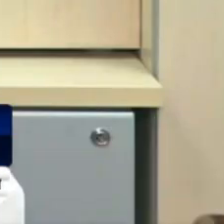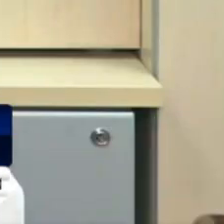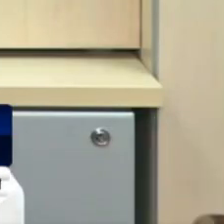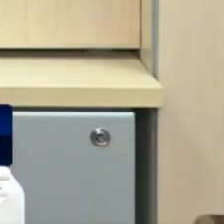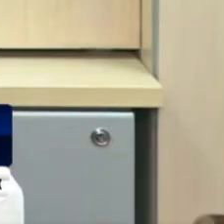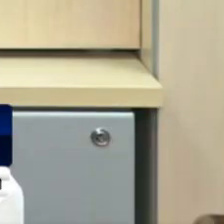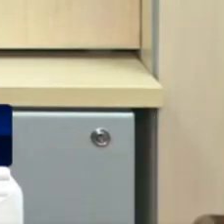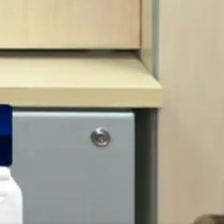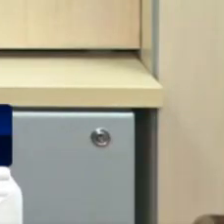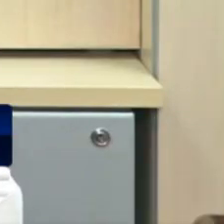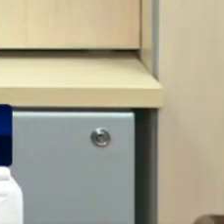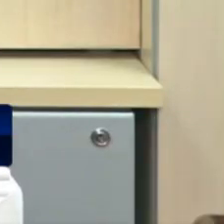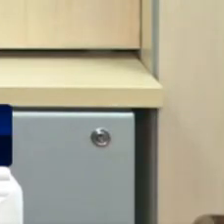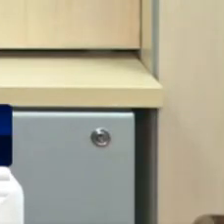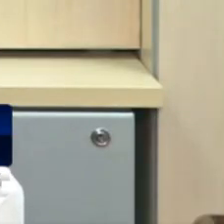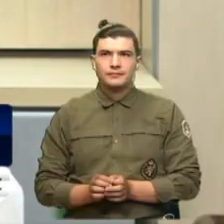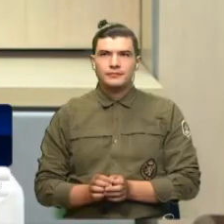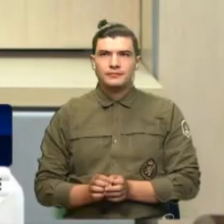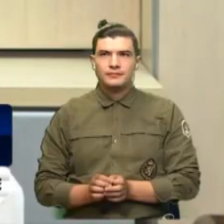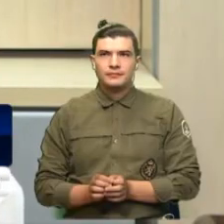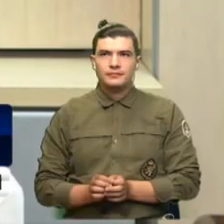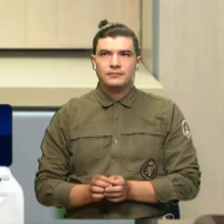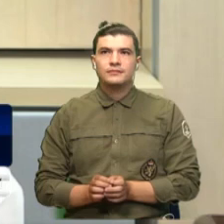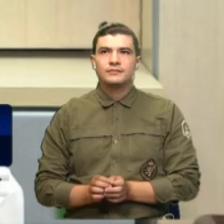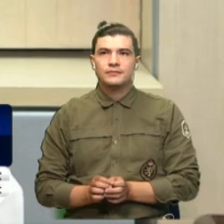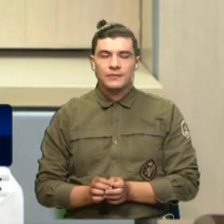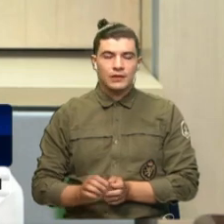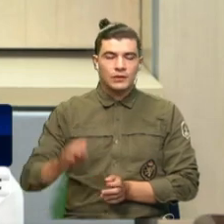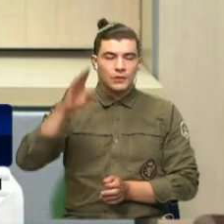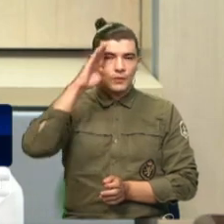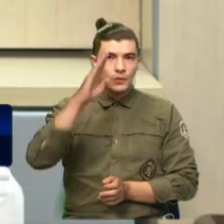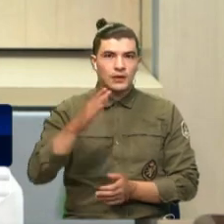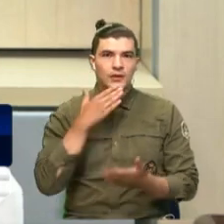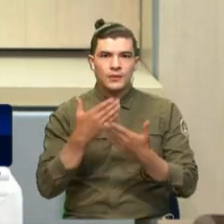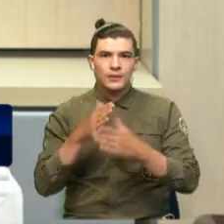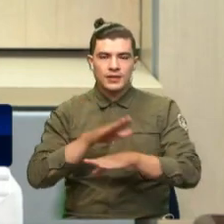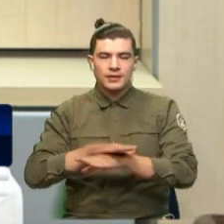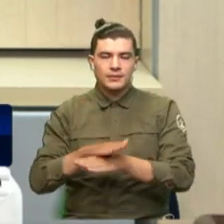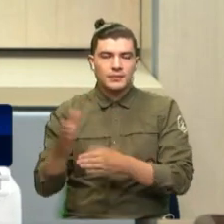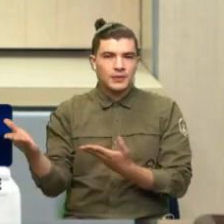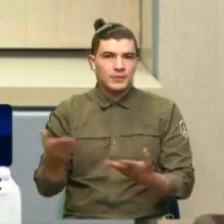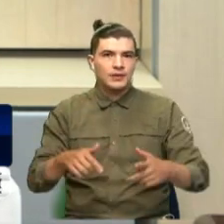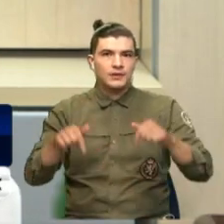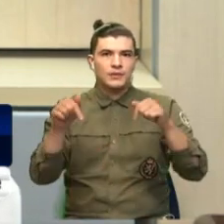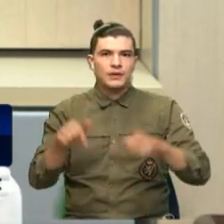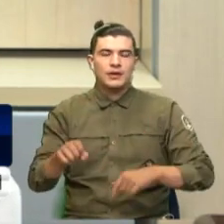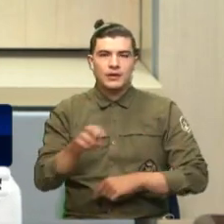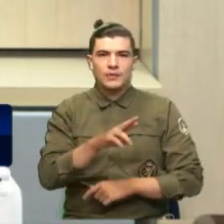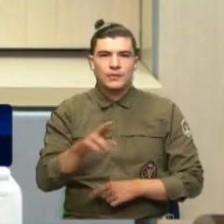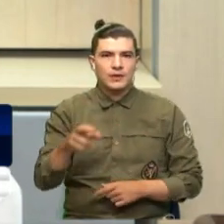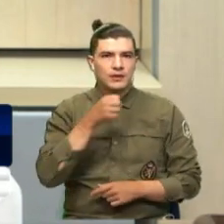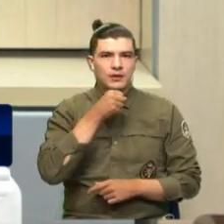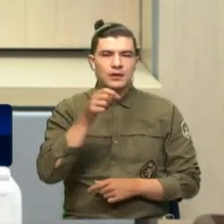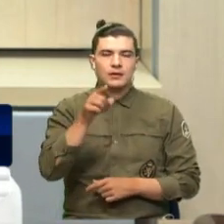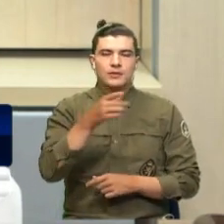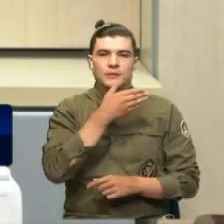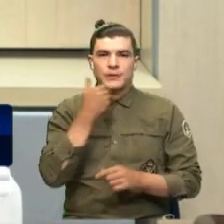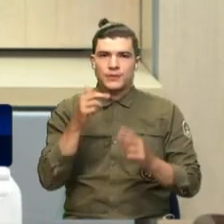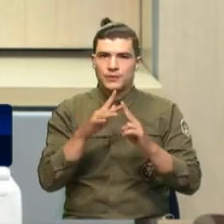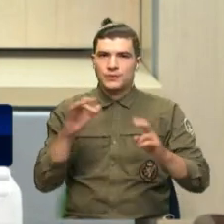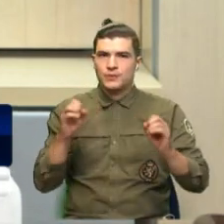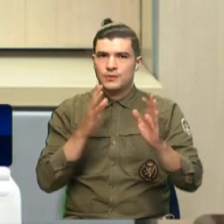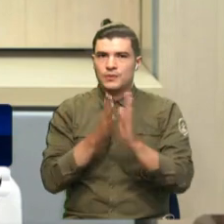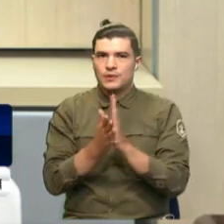manifiesta enjuicia en un reto entre las tres para tomarse cada una 30 tabletas de acetaminofén de 500 miligramos ella fueron a la farmacia